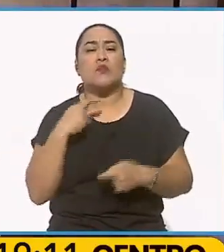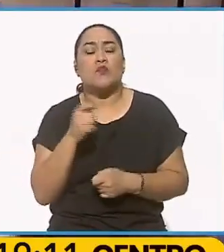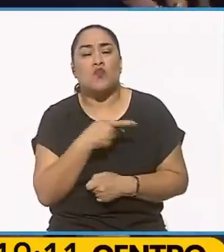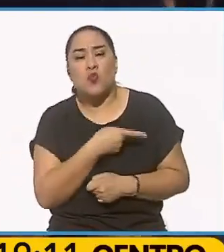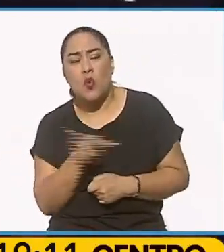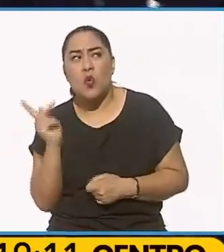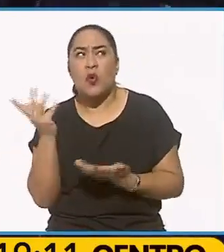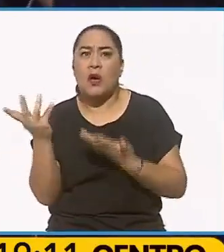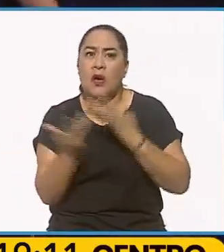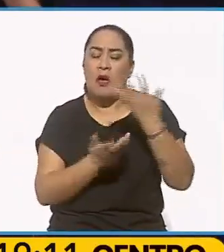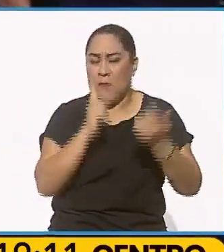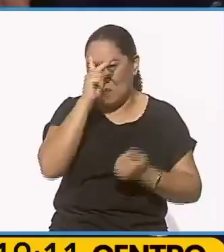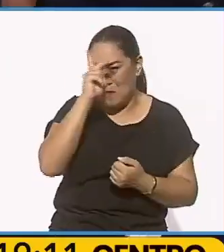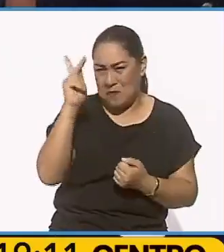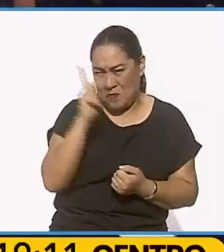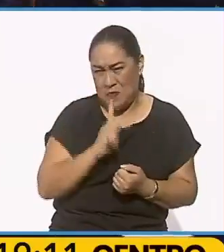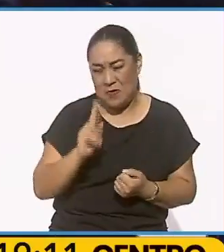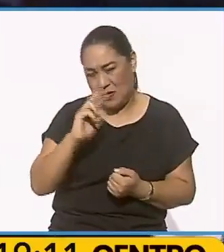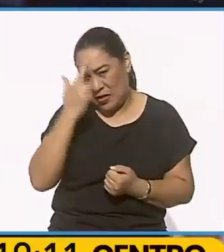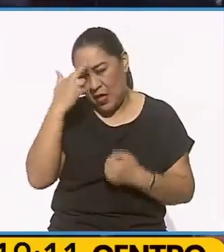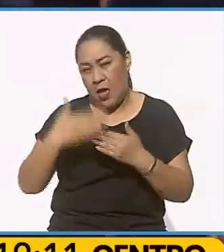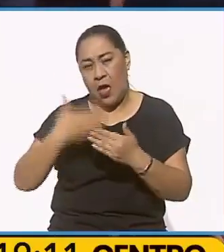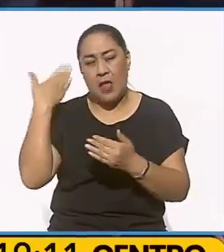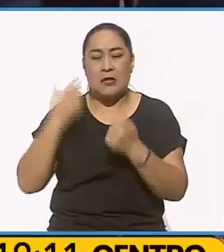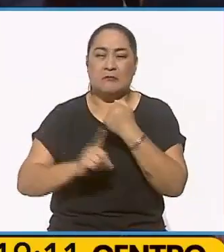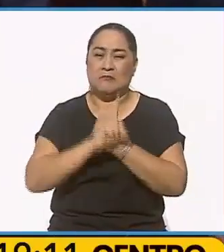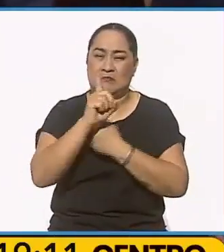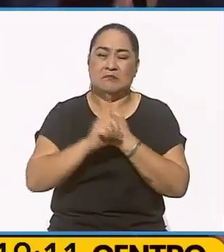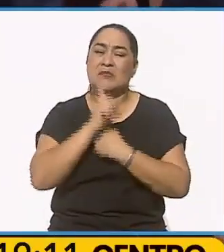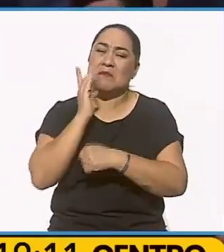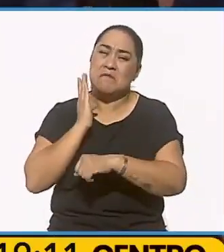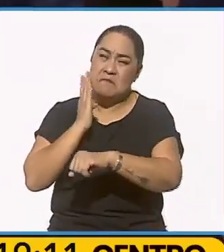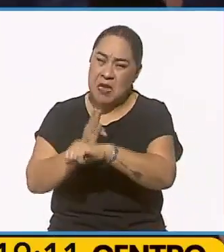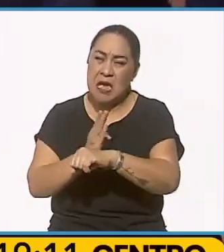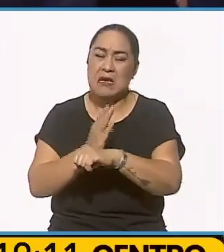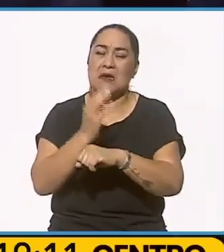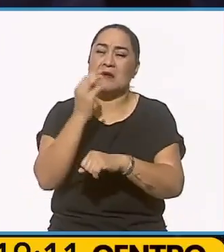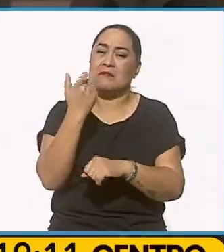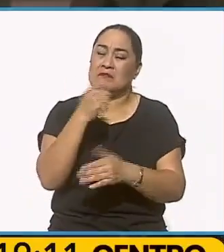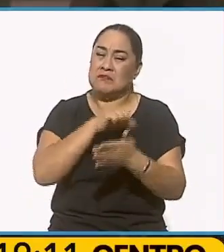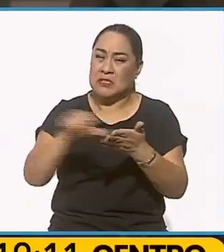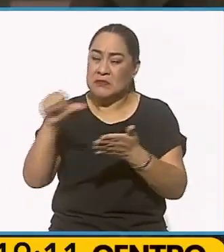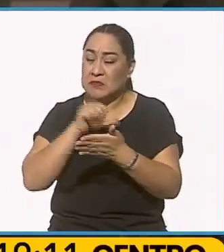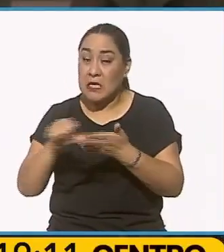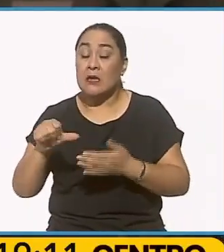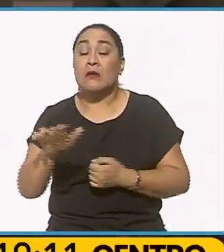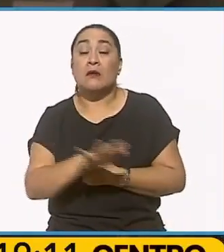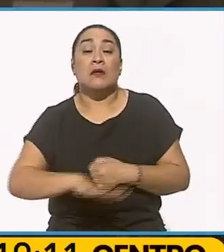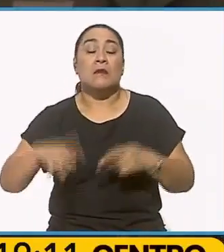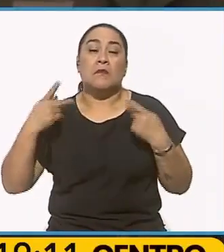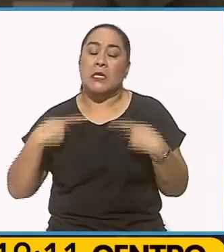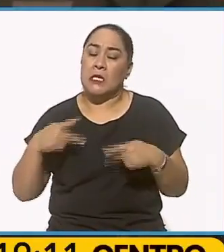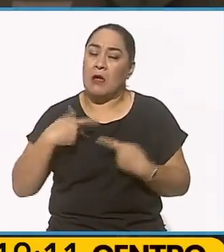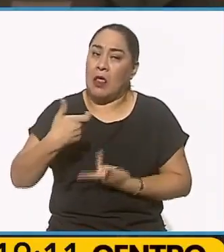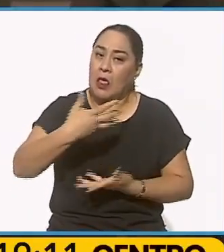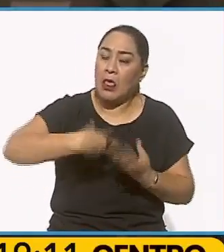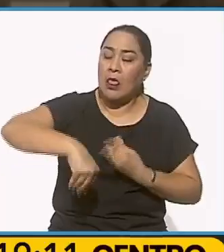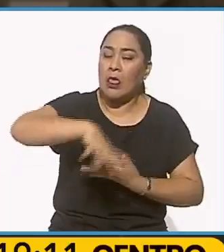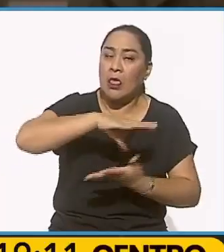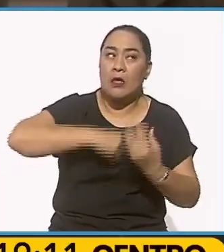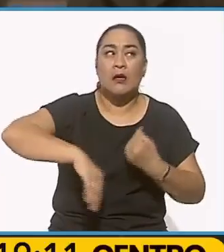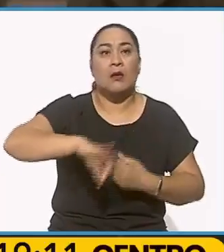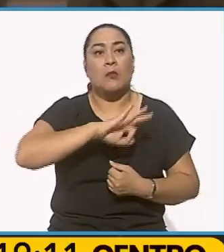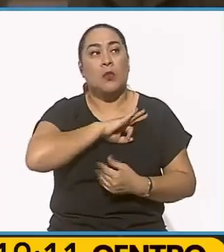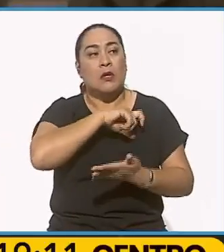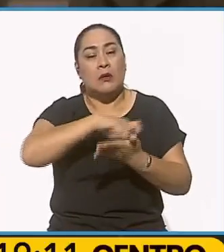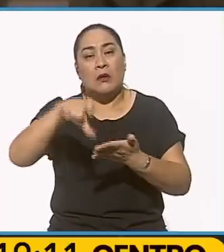que, como lo vimos en los peores momentos de la crisis, de las sanciones y de la guerra económica, afectan a una población que tiene dificultades para acceder, por ejemplo,